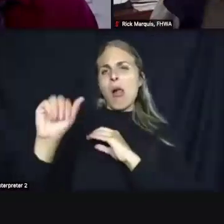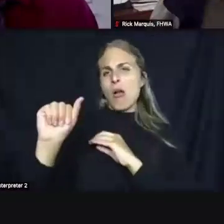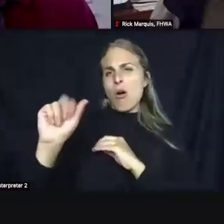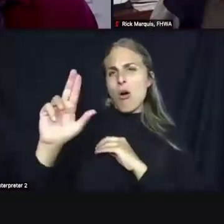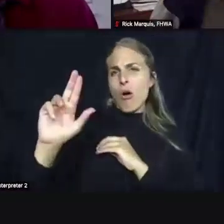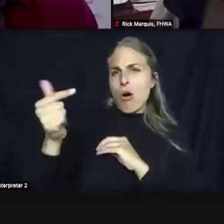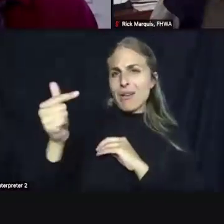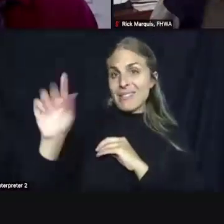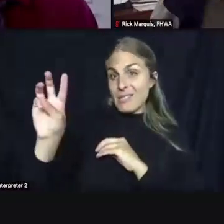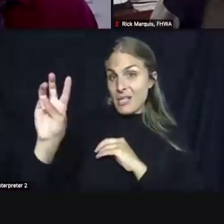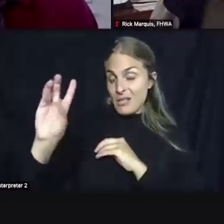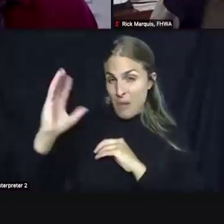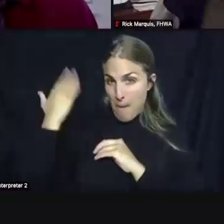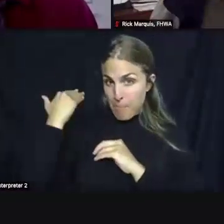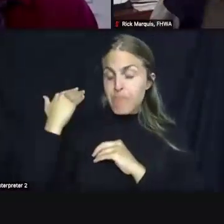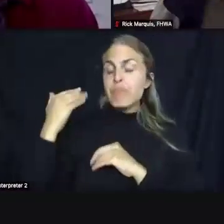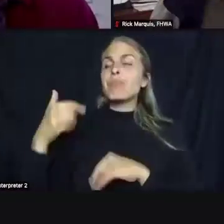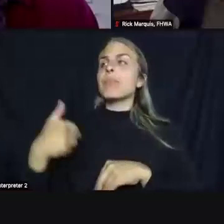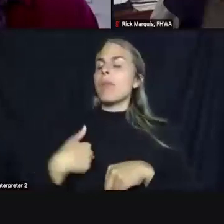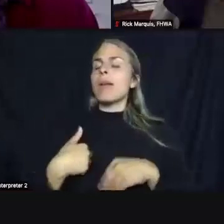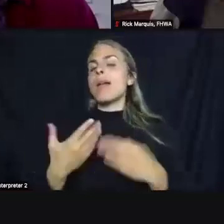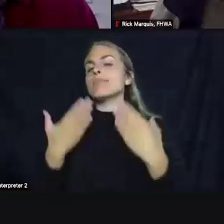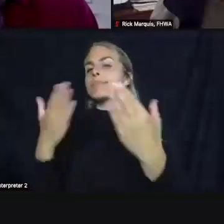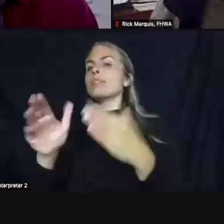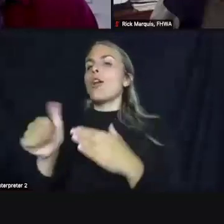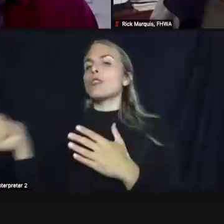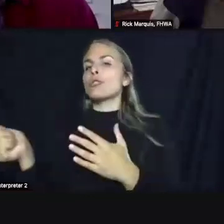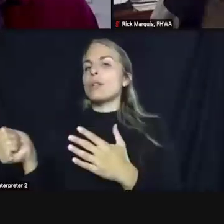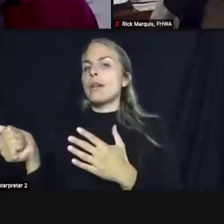Había mandado comentarios por correo electrónico